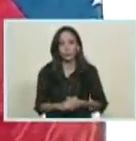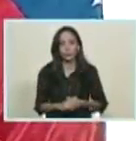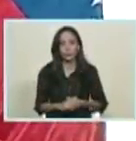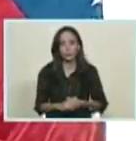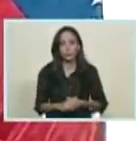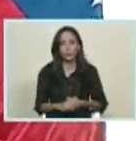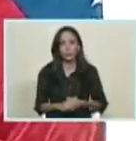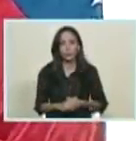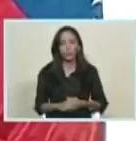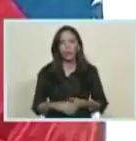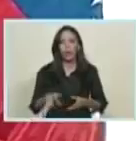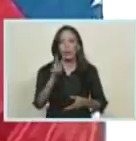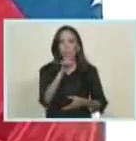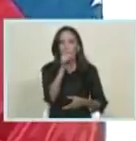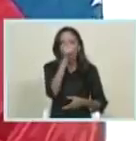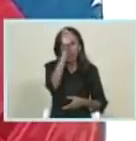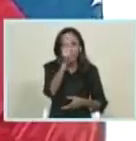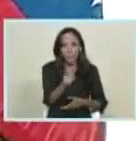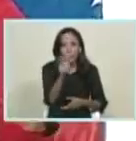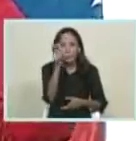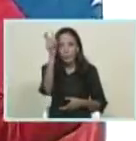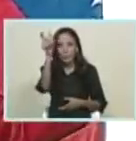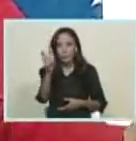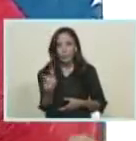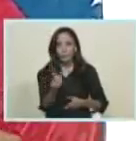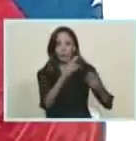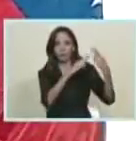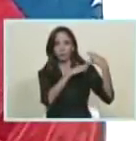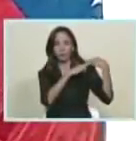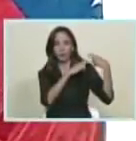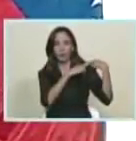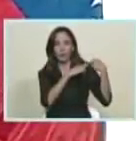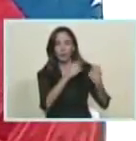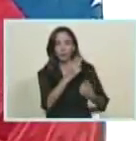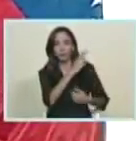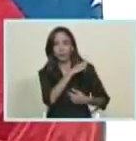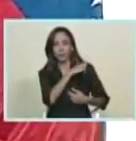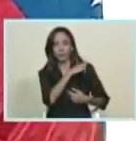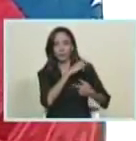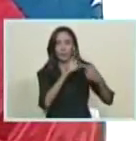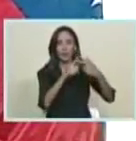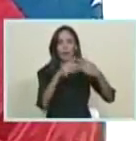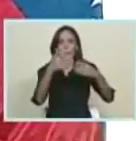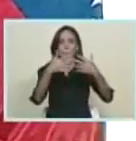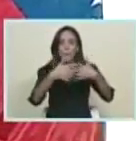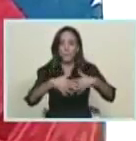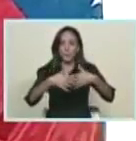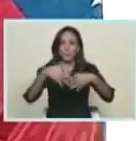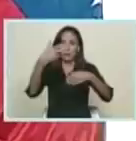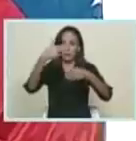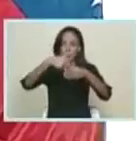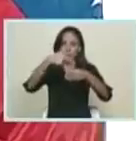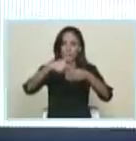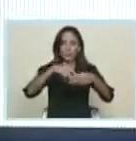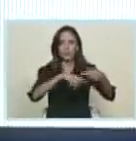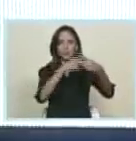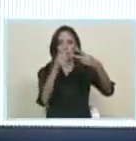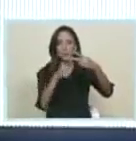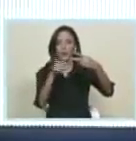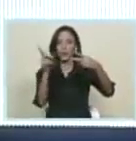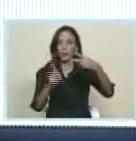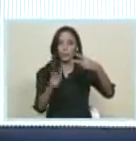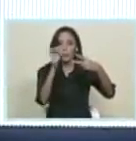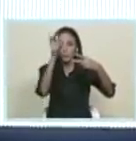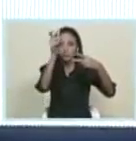estos dos, las dos cabezas de al jefe presidente de PDVSA, Manuel Quevedo, y